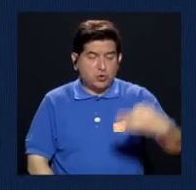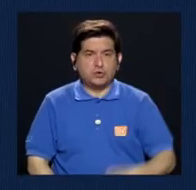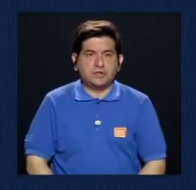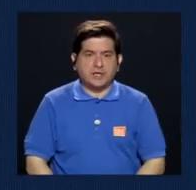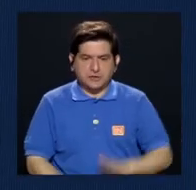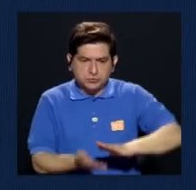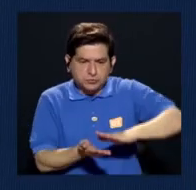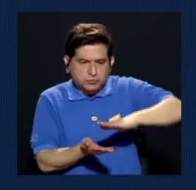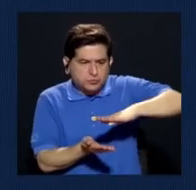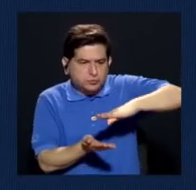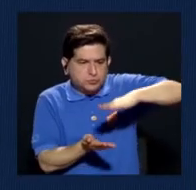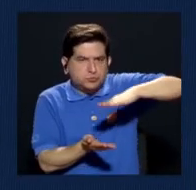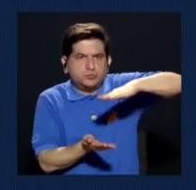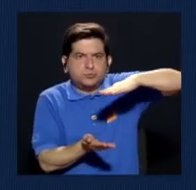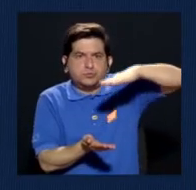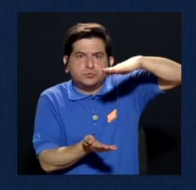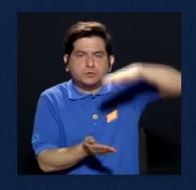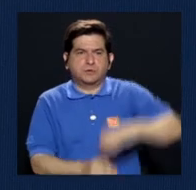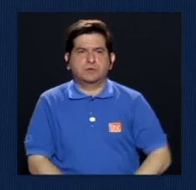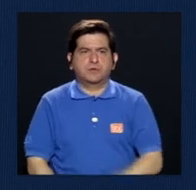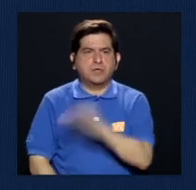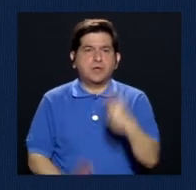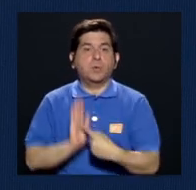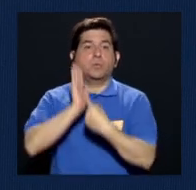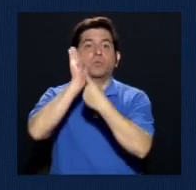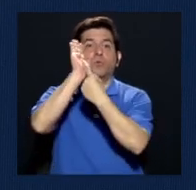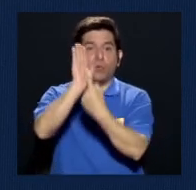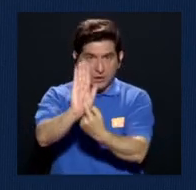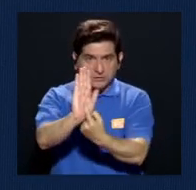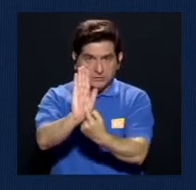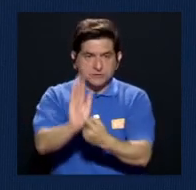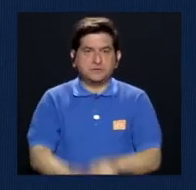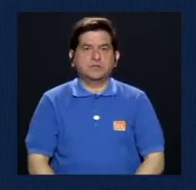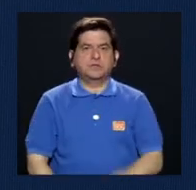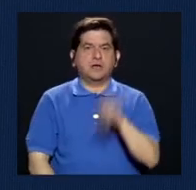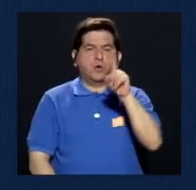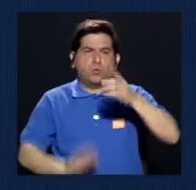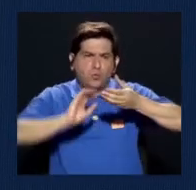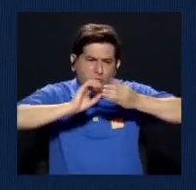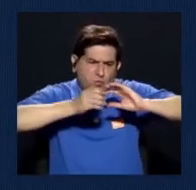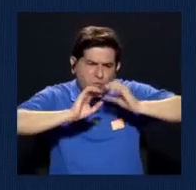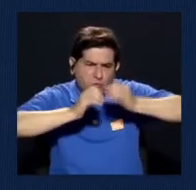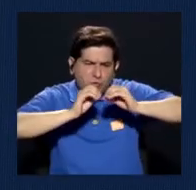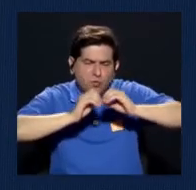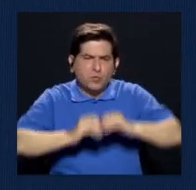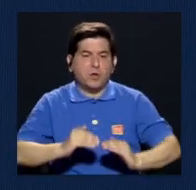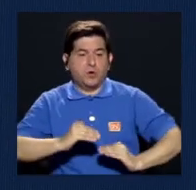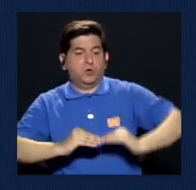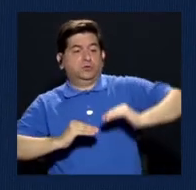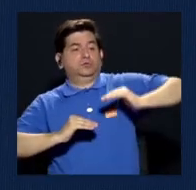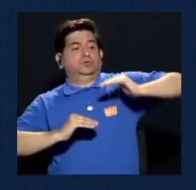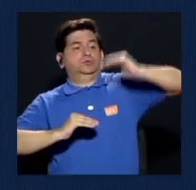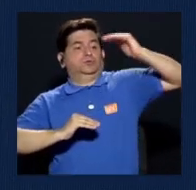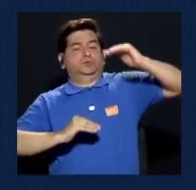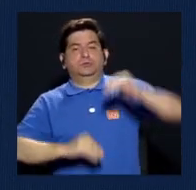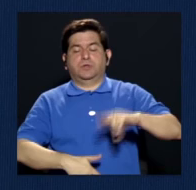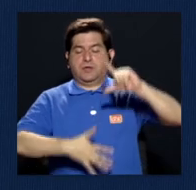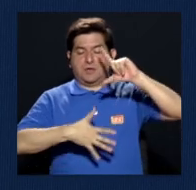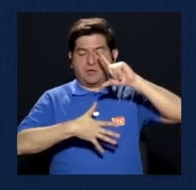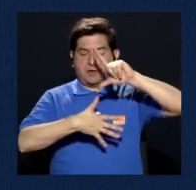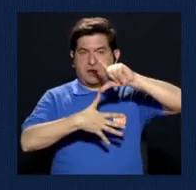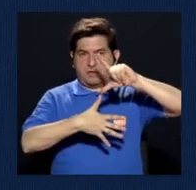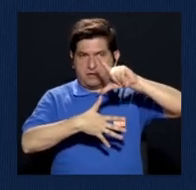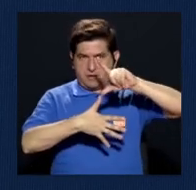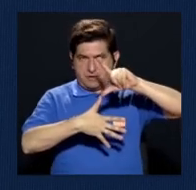creciente y de hecho mostrando uno de los índices más altos de América